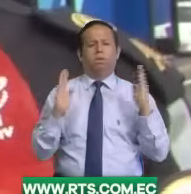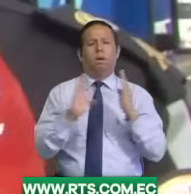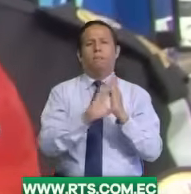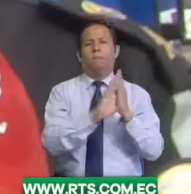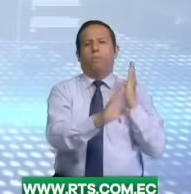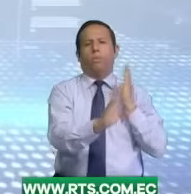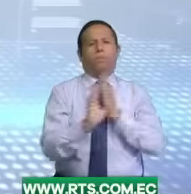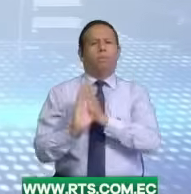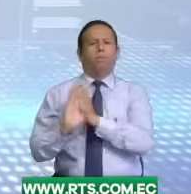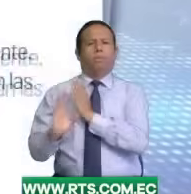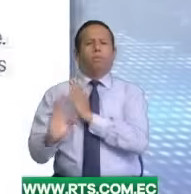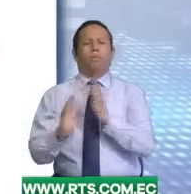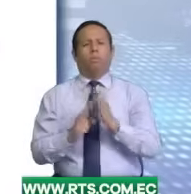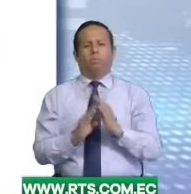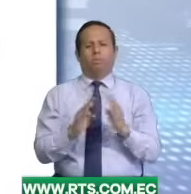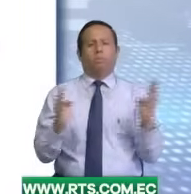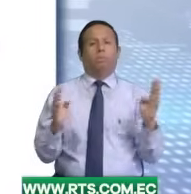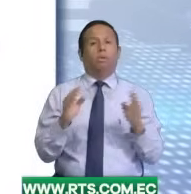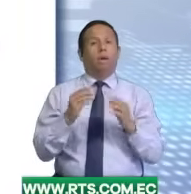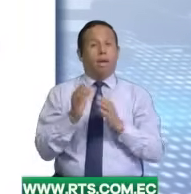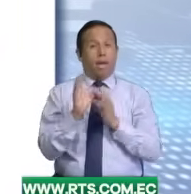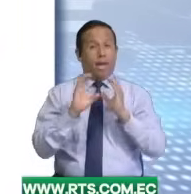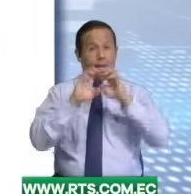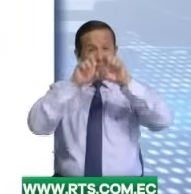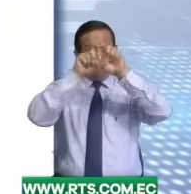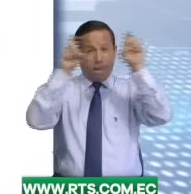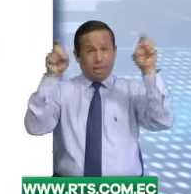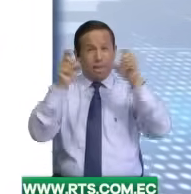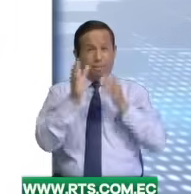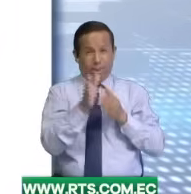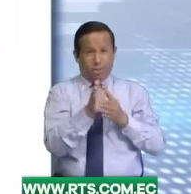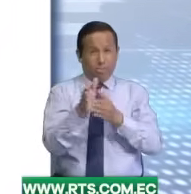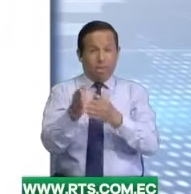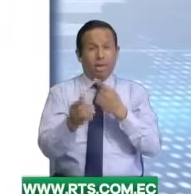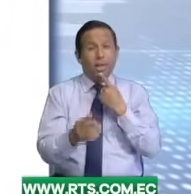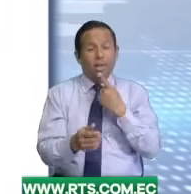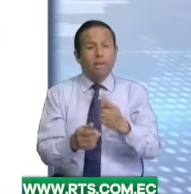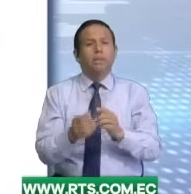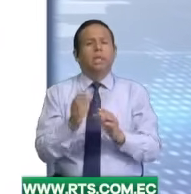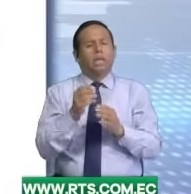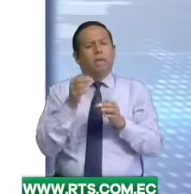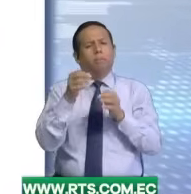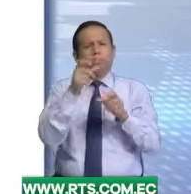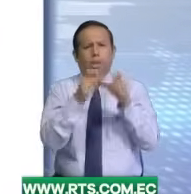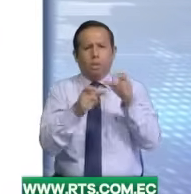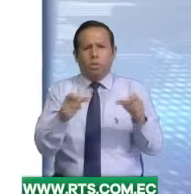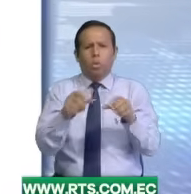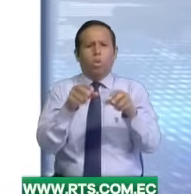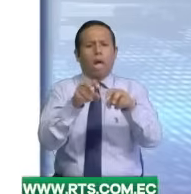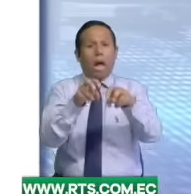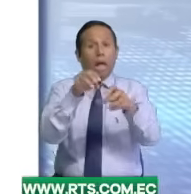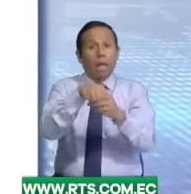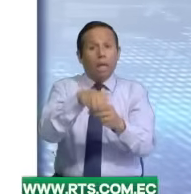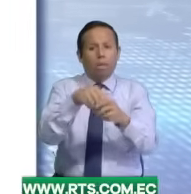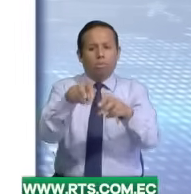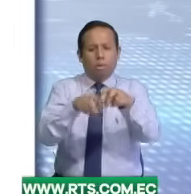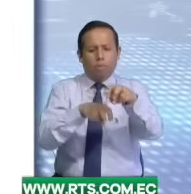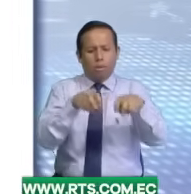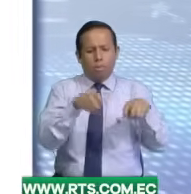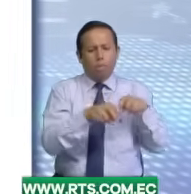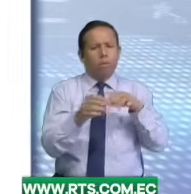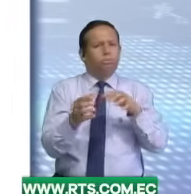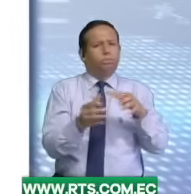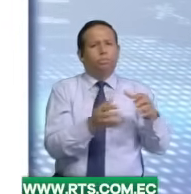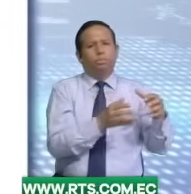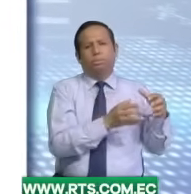de la Metrovía. Metrovía publicó un comunicado en el que señala que los pasajeros fueron evacuados de forma segura hasta la parada Juan